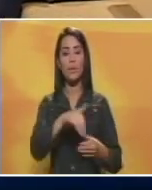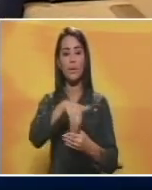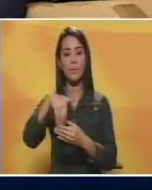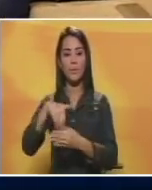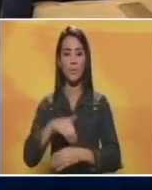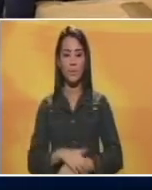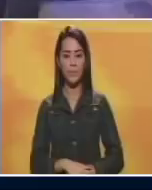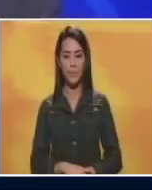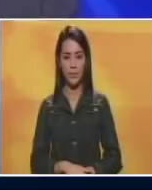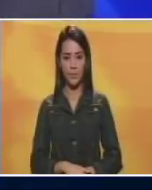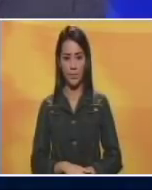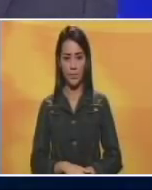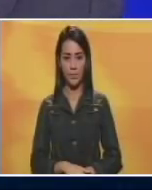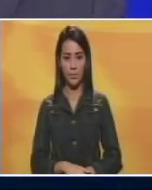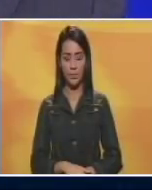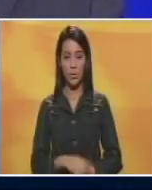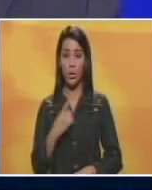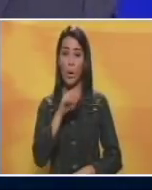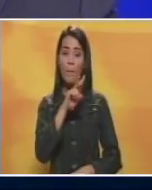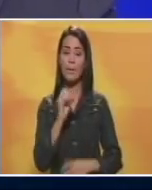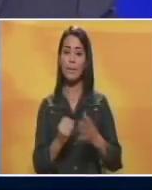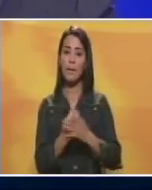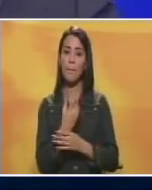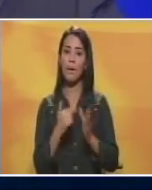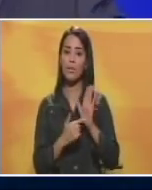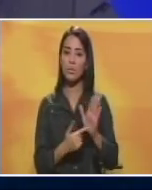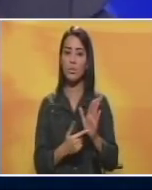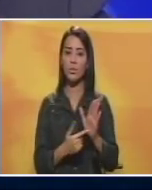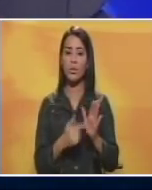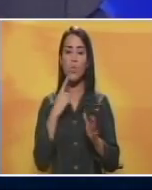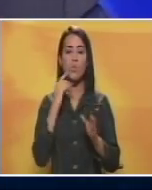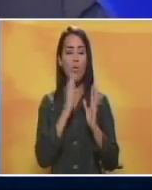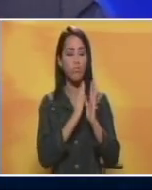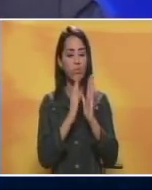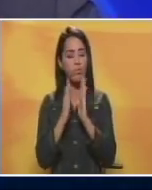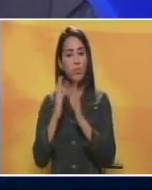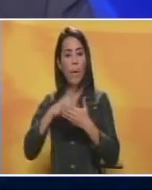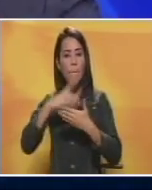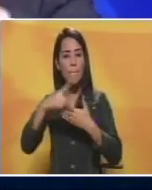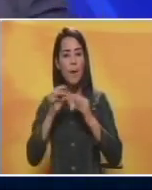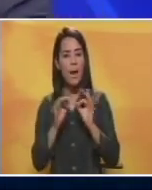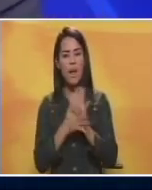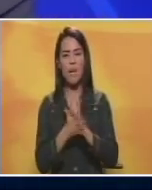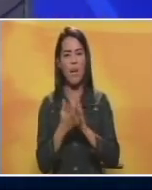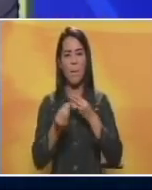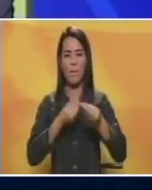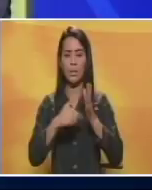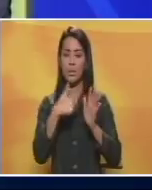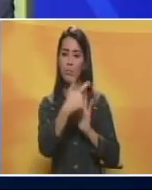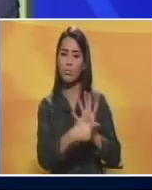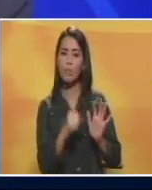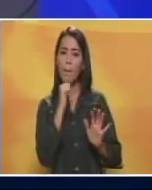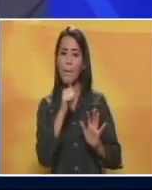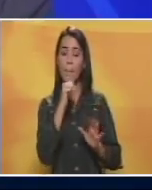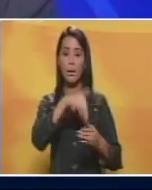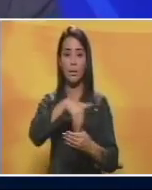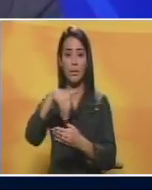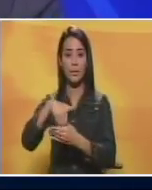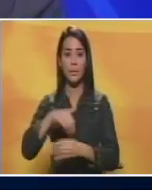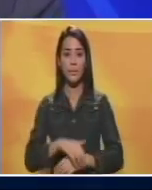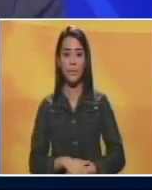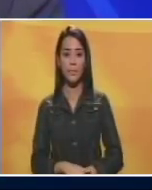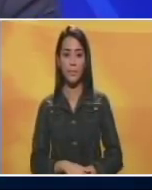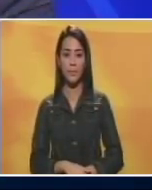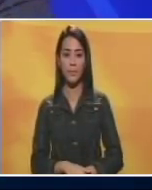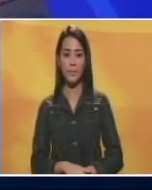comicios. Lo que hubo el 20 de mayo fue una masiva organización para acometer delitos electorales. Eso no